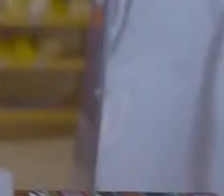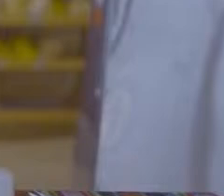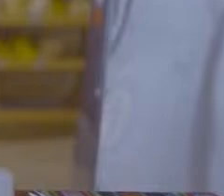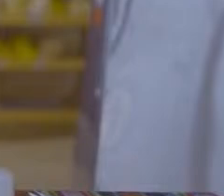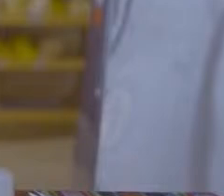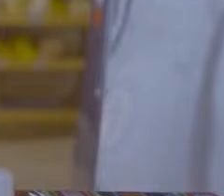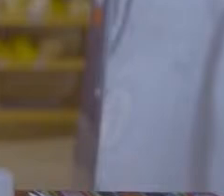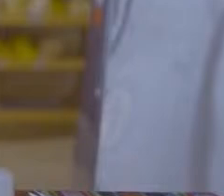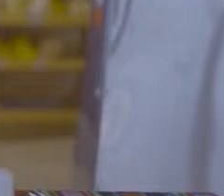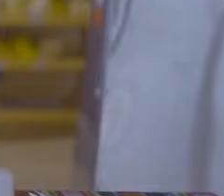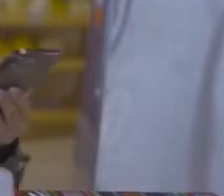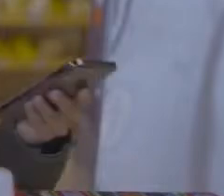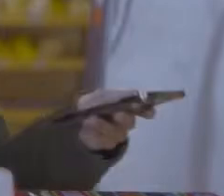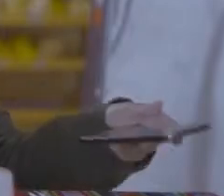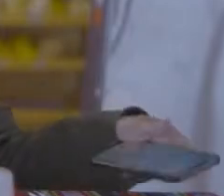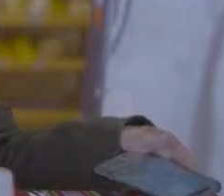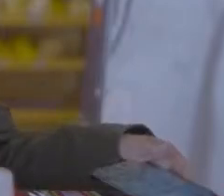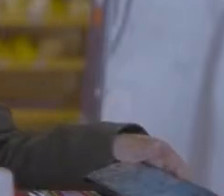Vive la gastronomía.